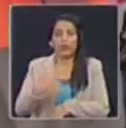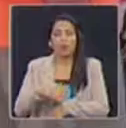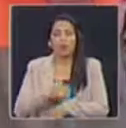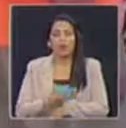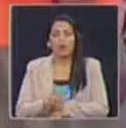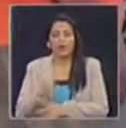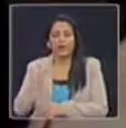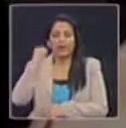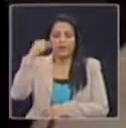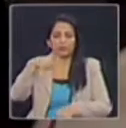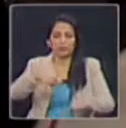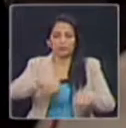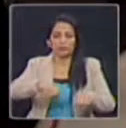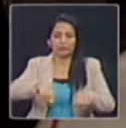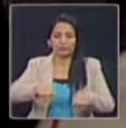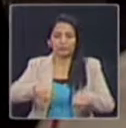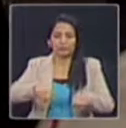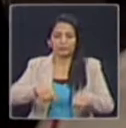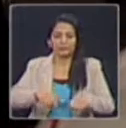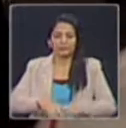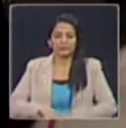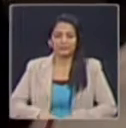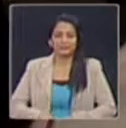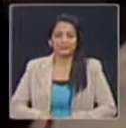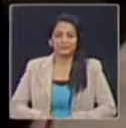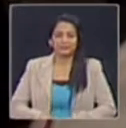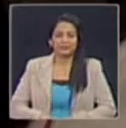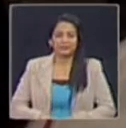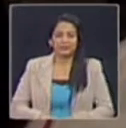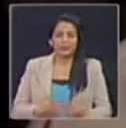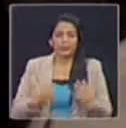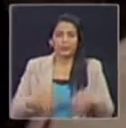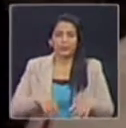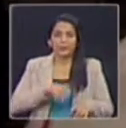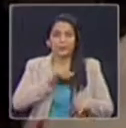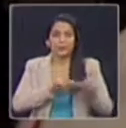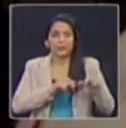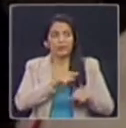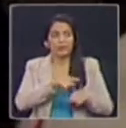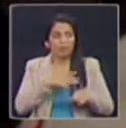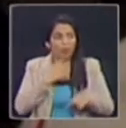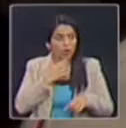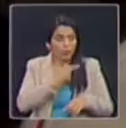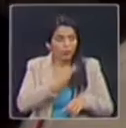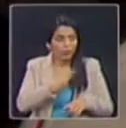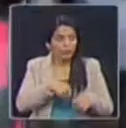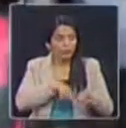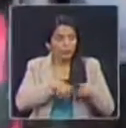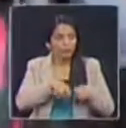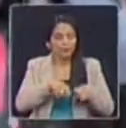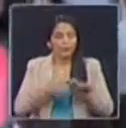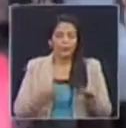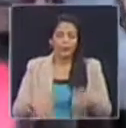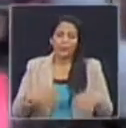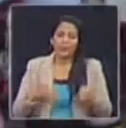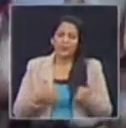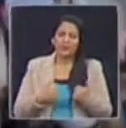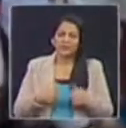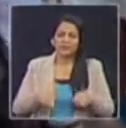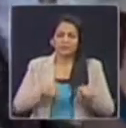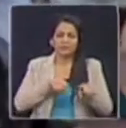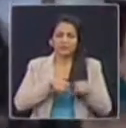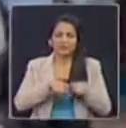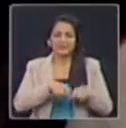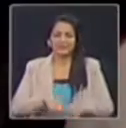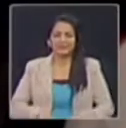novatos. Tenía gente de mayor edad, no creí que me iba a tocar con F, que ellos iban a estar en otra categoría, pero con la práctica pude ganar. De atrás no